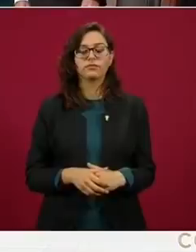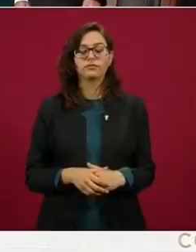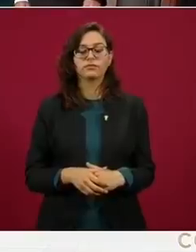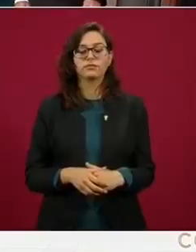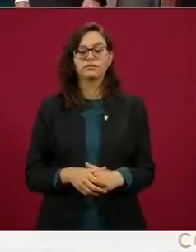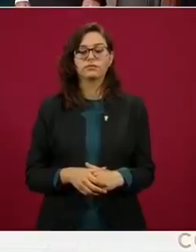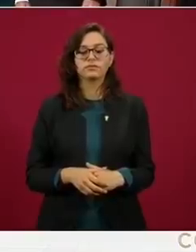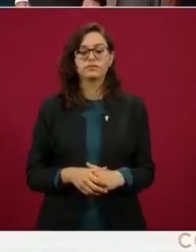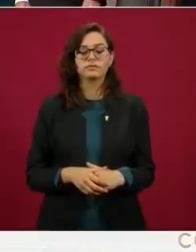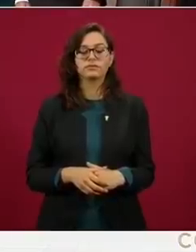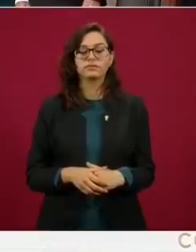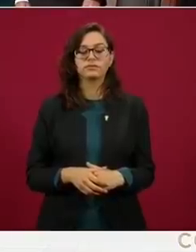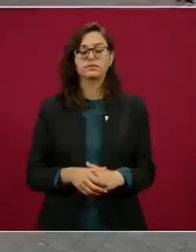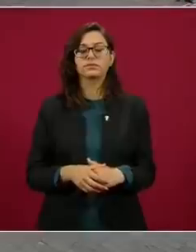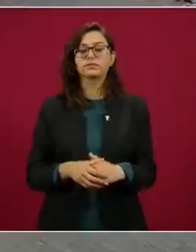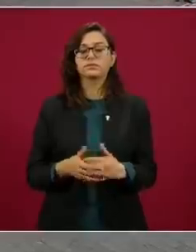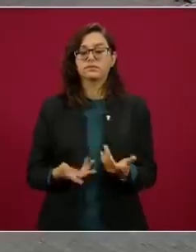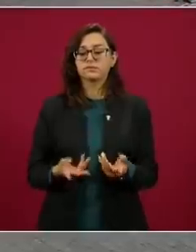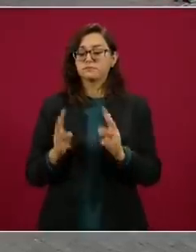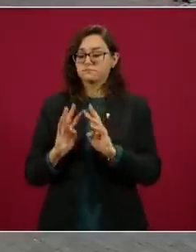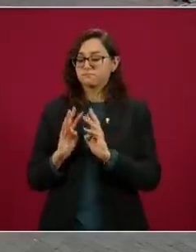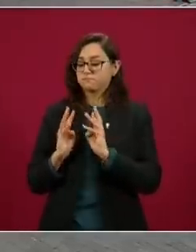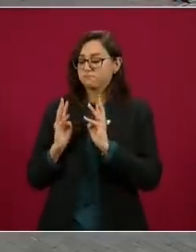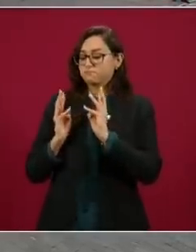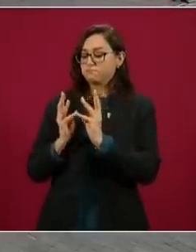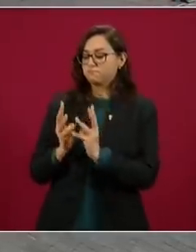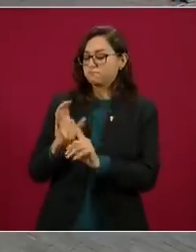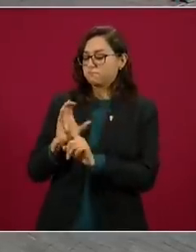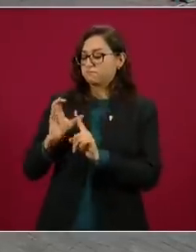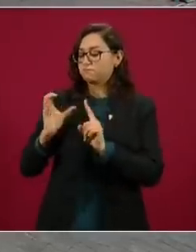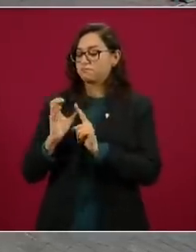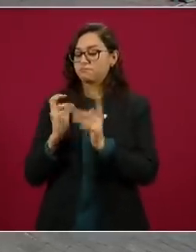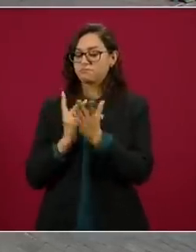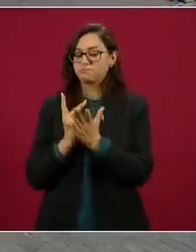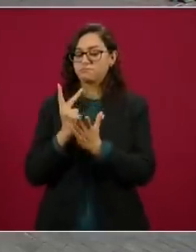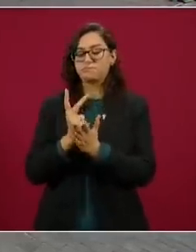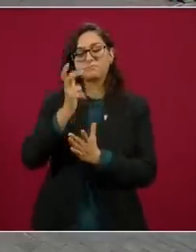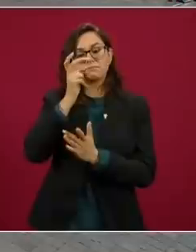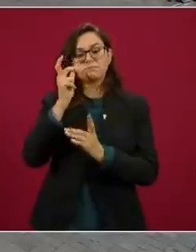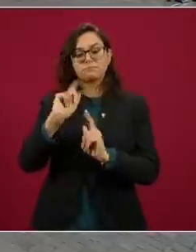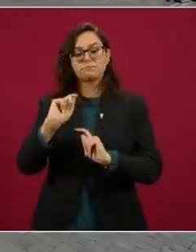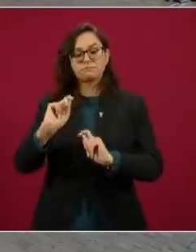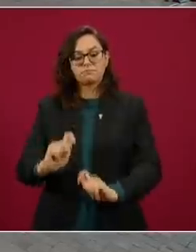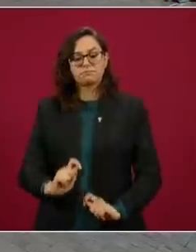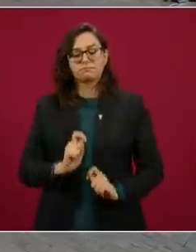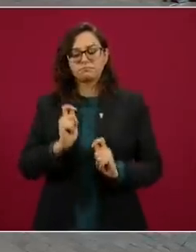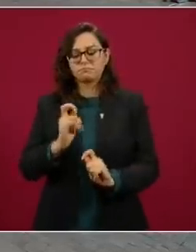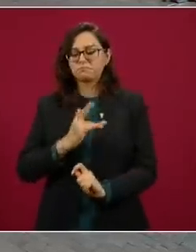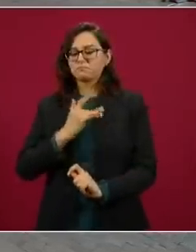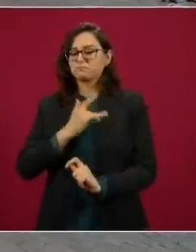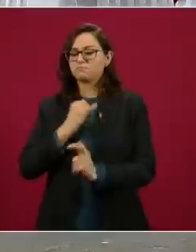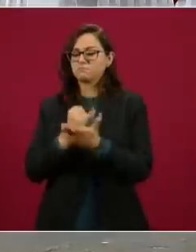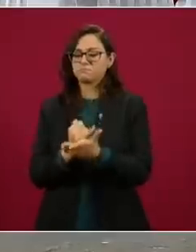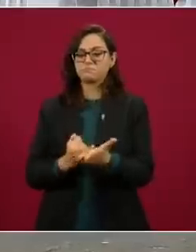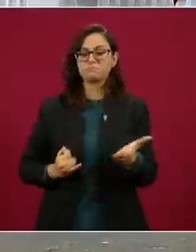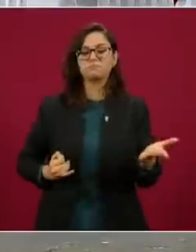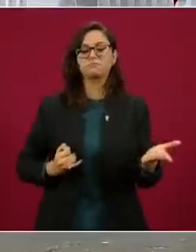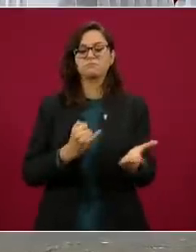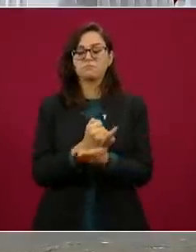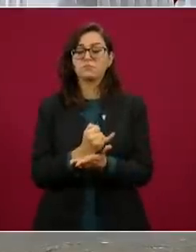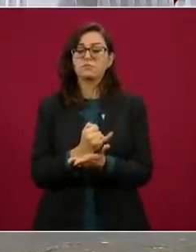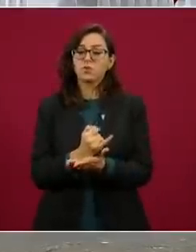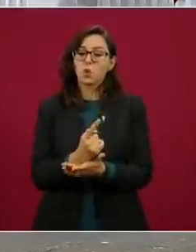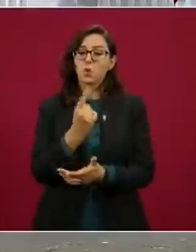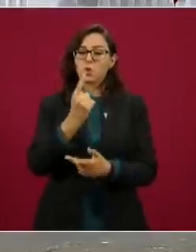el consejo de premiación de la condecoración miguel hidalgo consentido reconocimiento de término otorga la condecoración póstuma